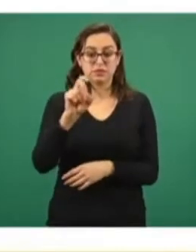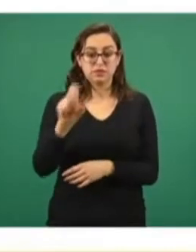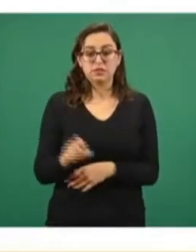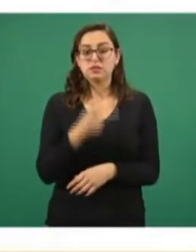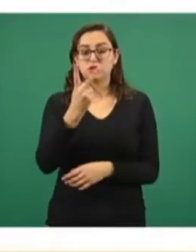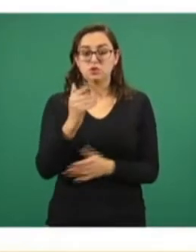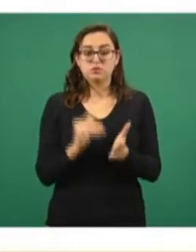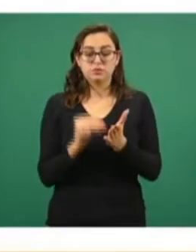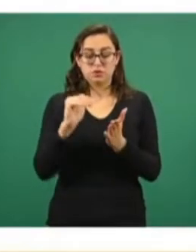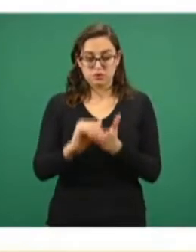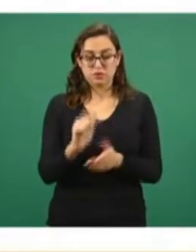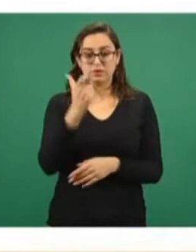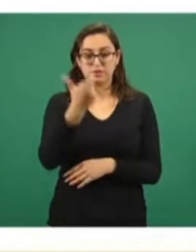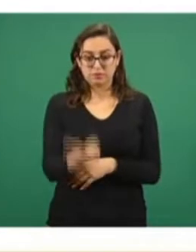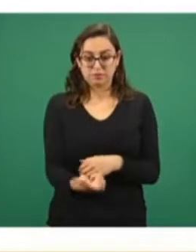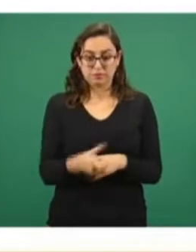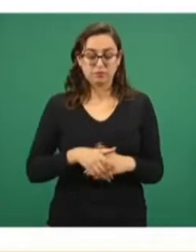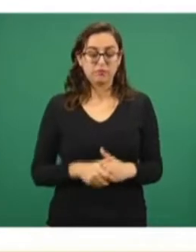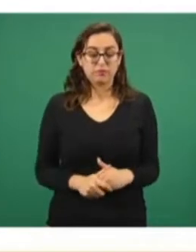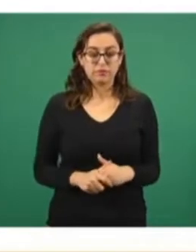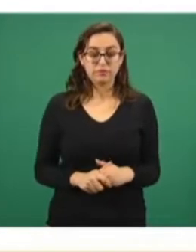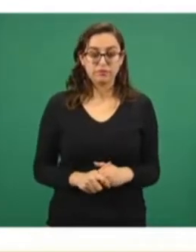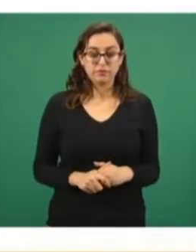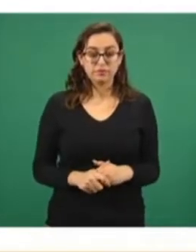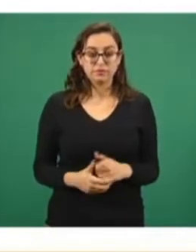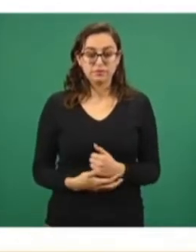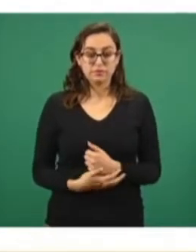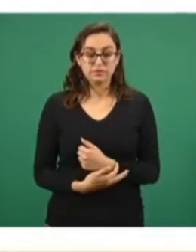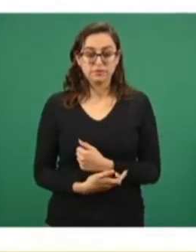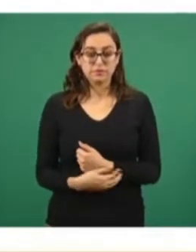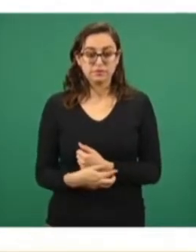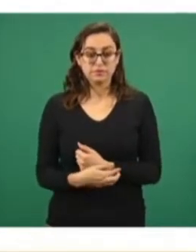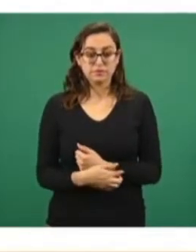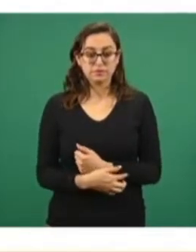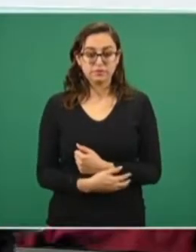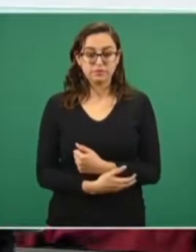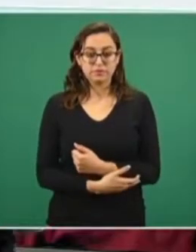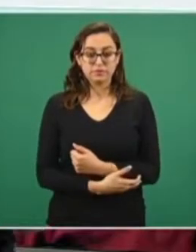3,132 millones de pesos. La siguiente, por favor.